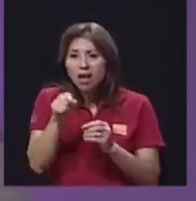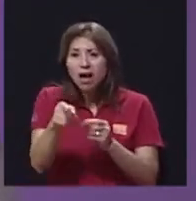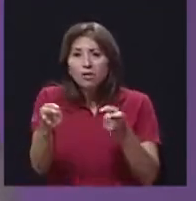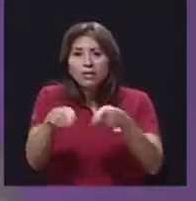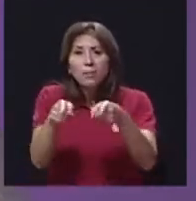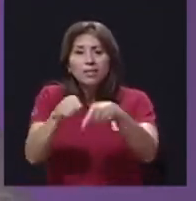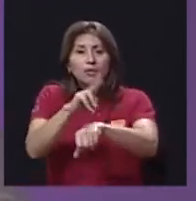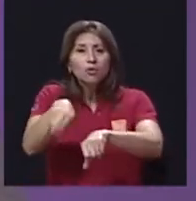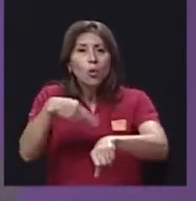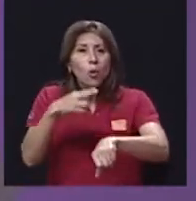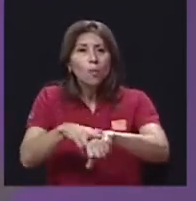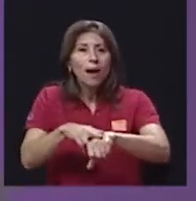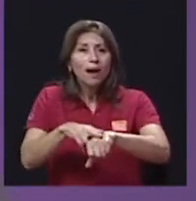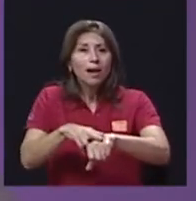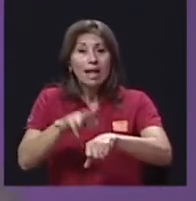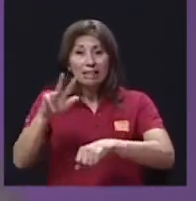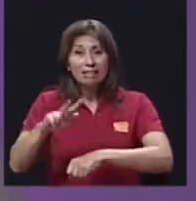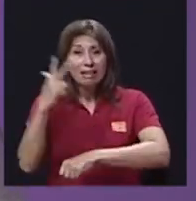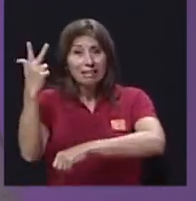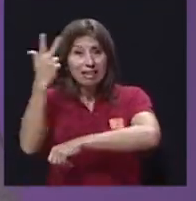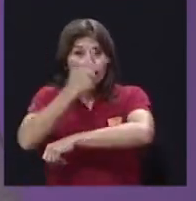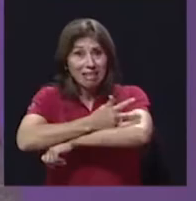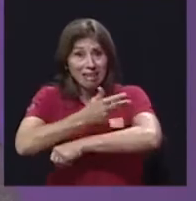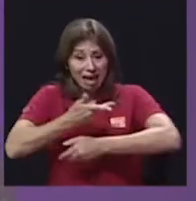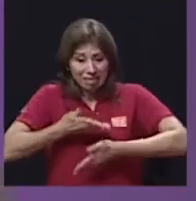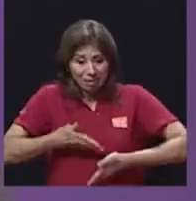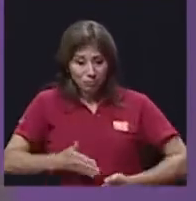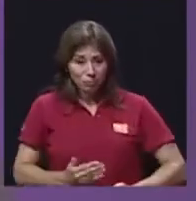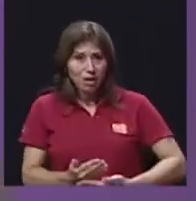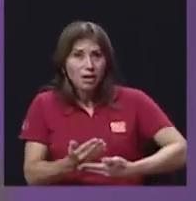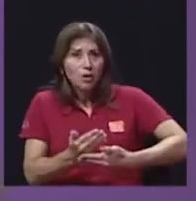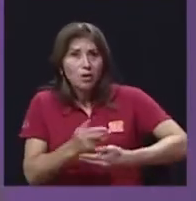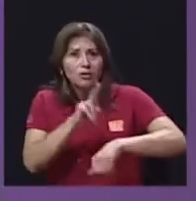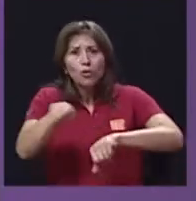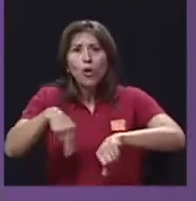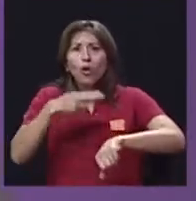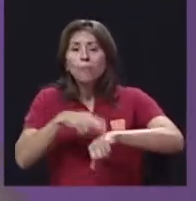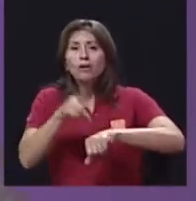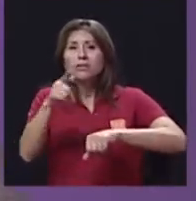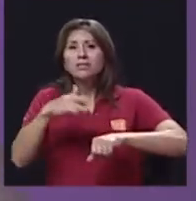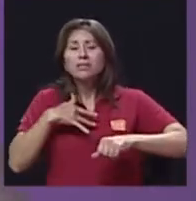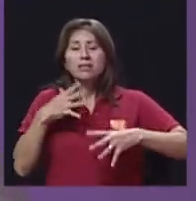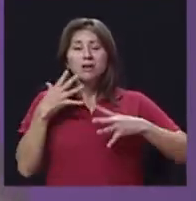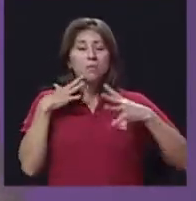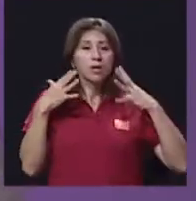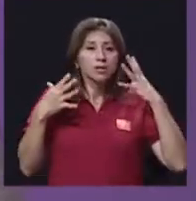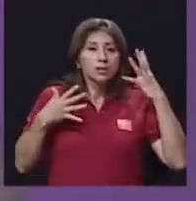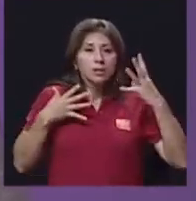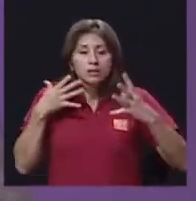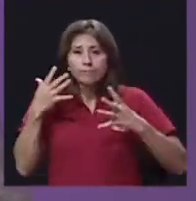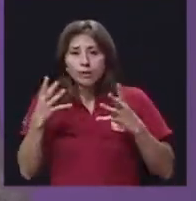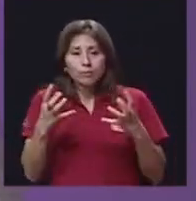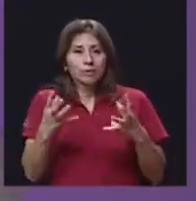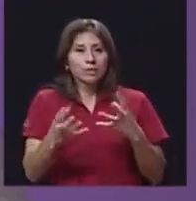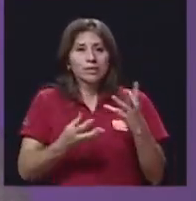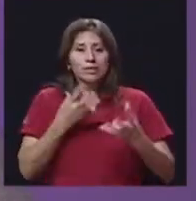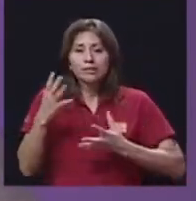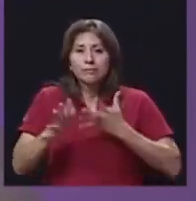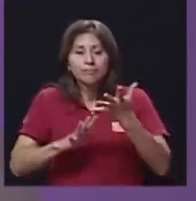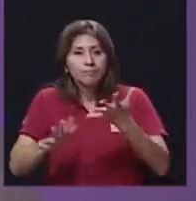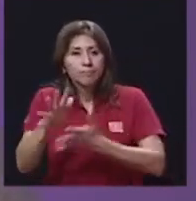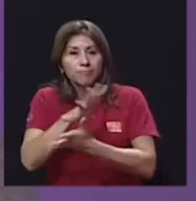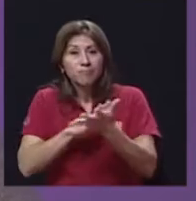día tener un bebé normal que se te bajen las hormonas sientas como que quieres matar a todo el mundo y si te sentís